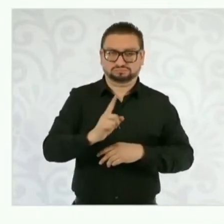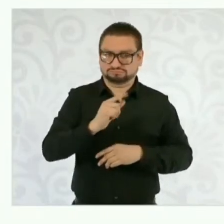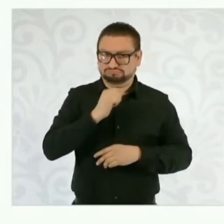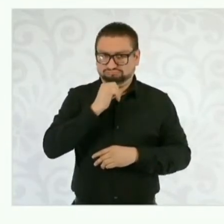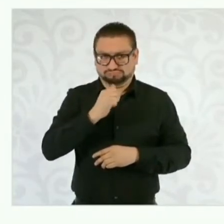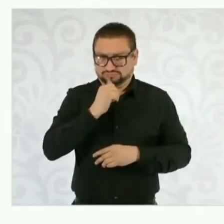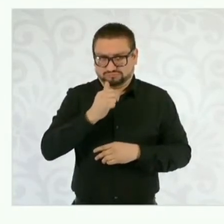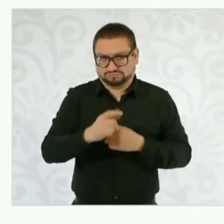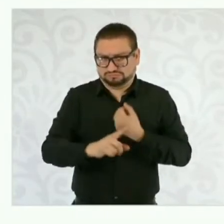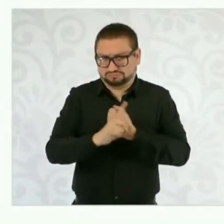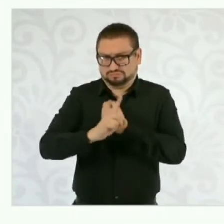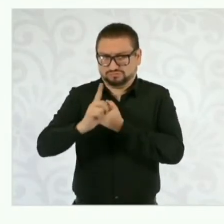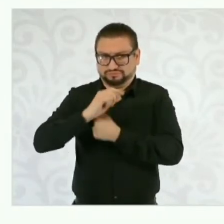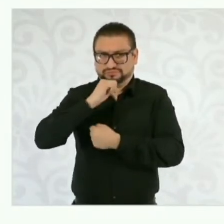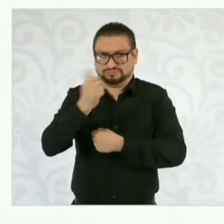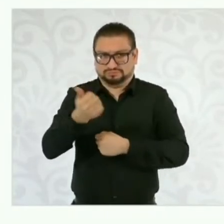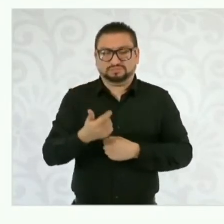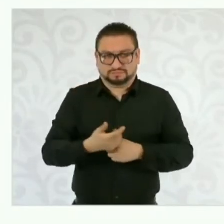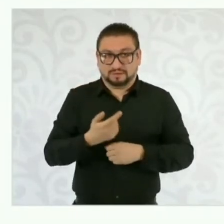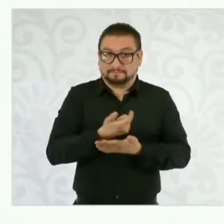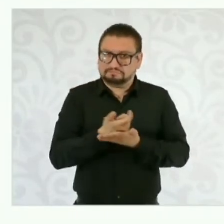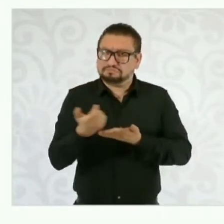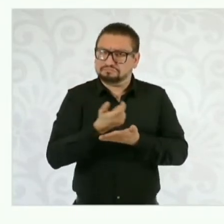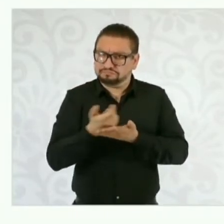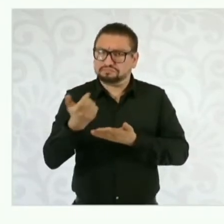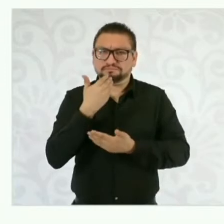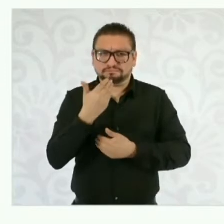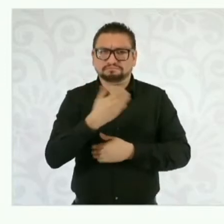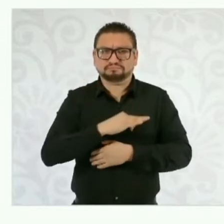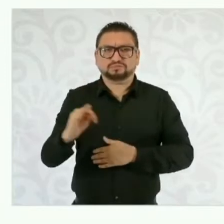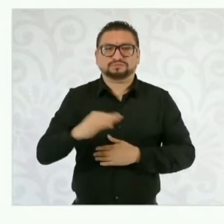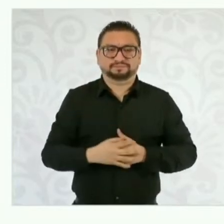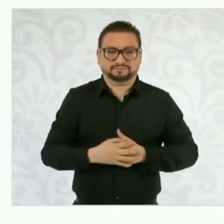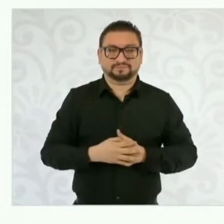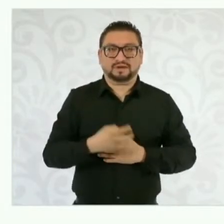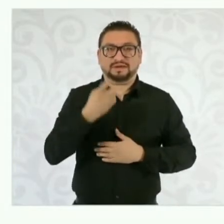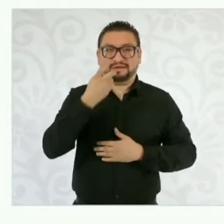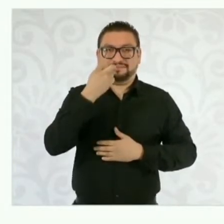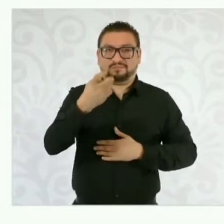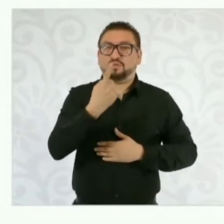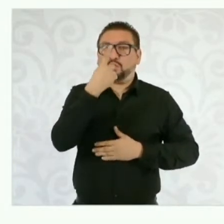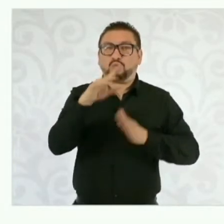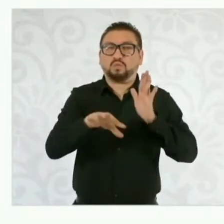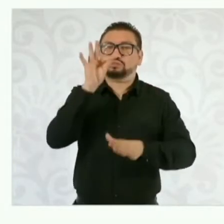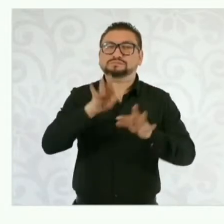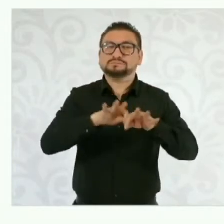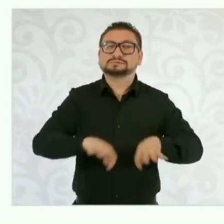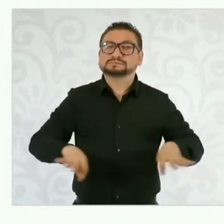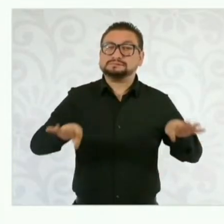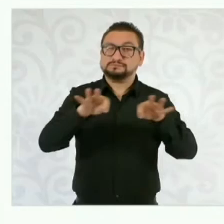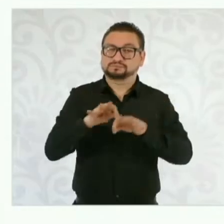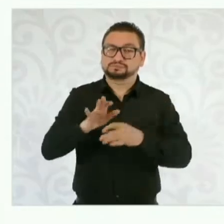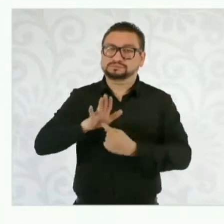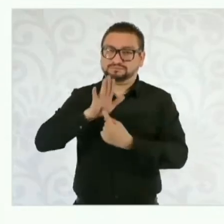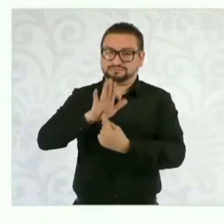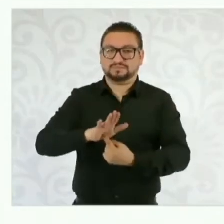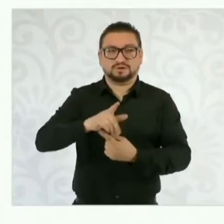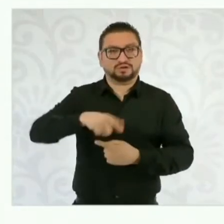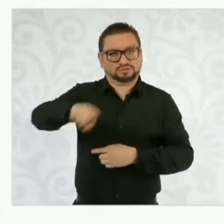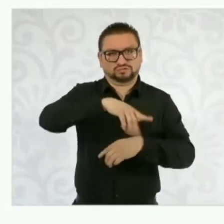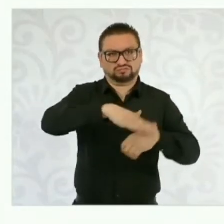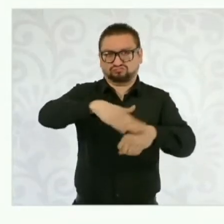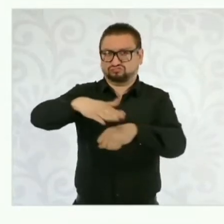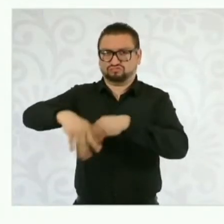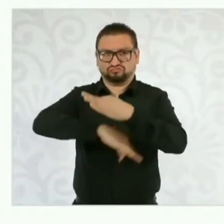el desarrollo del aumento del salario. Y aquí podemos también destacar un elemento muy importante para el conocimiento